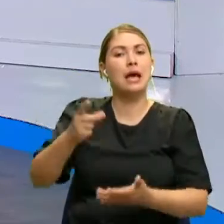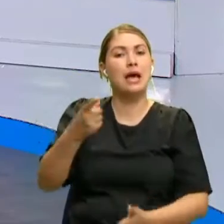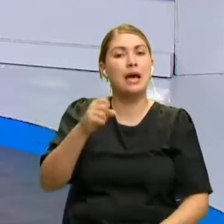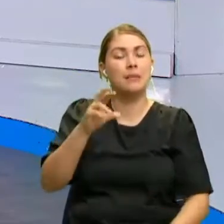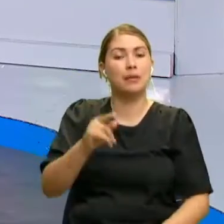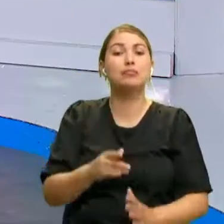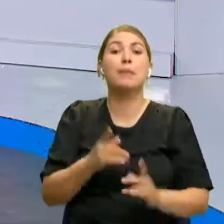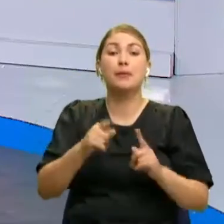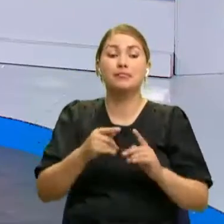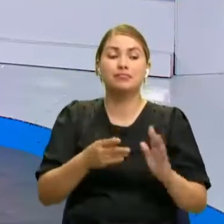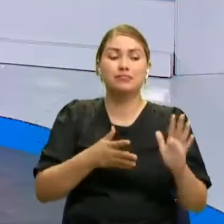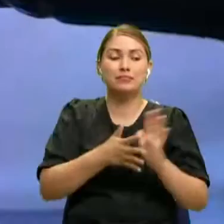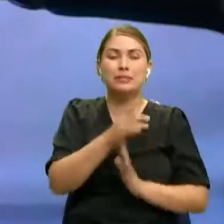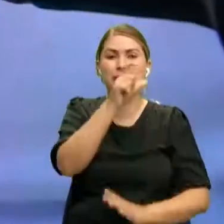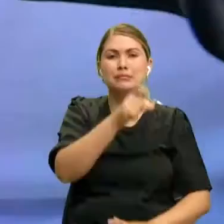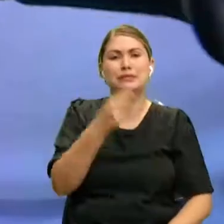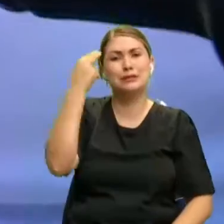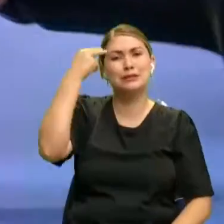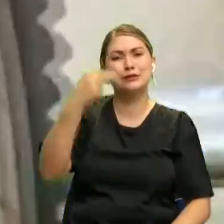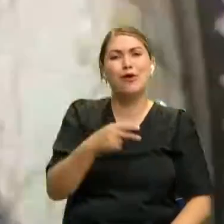en la provincia de Vélez.